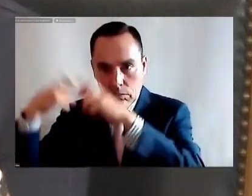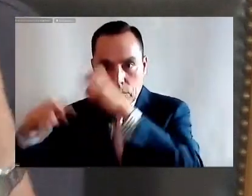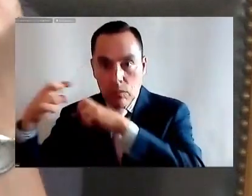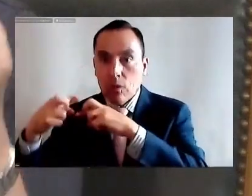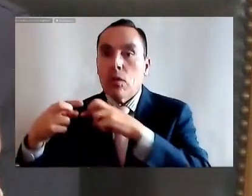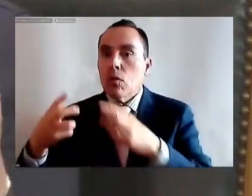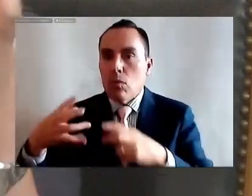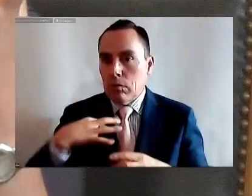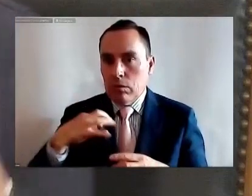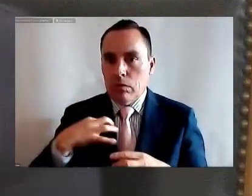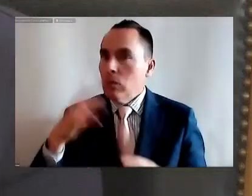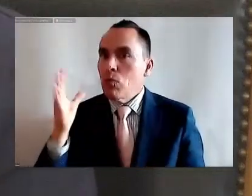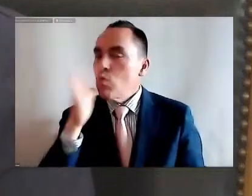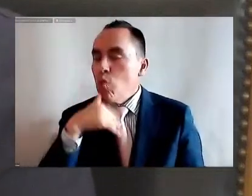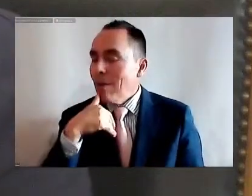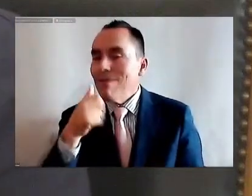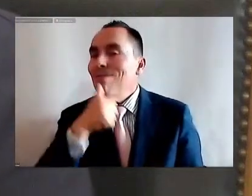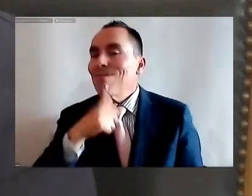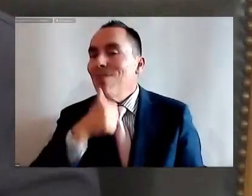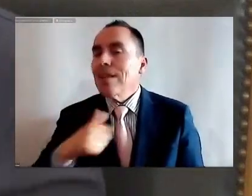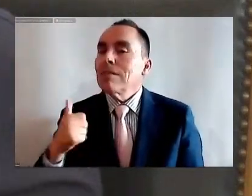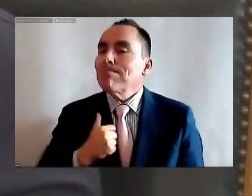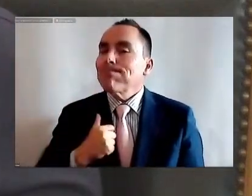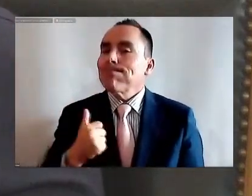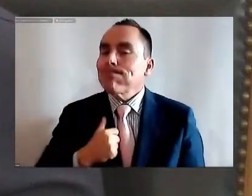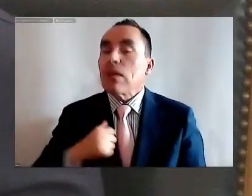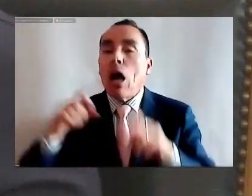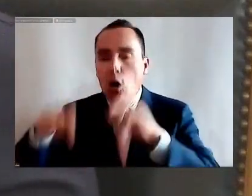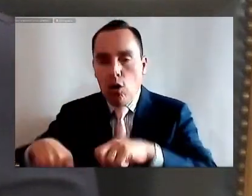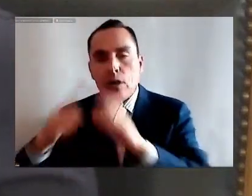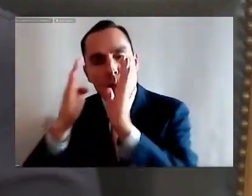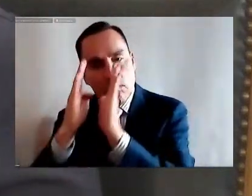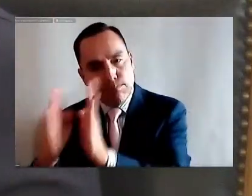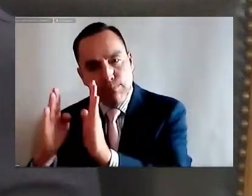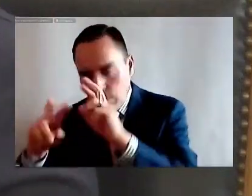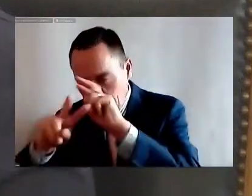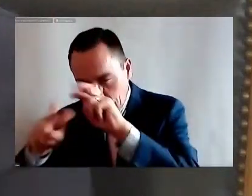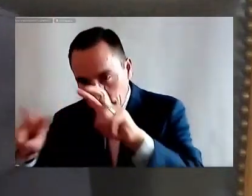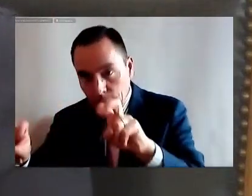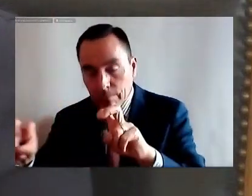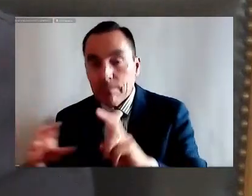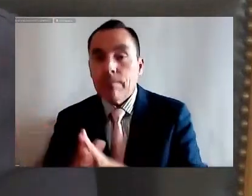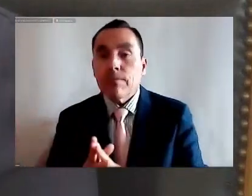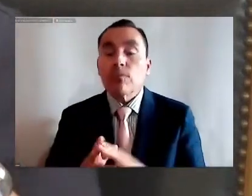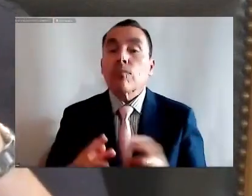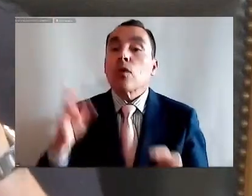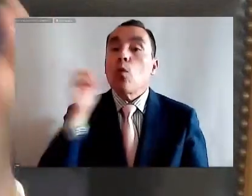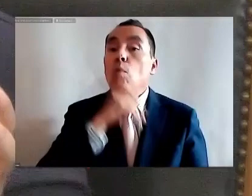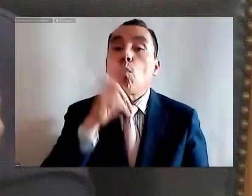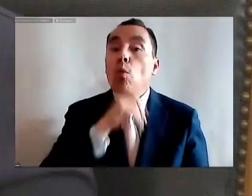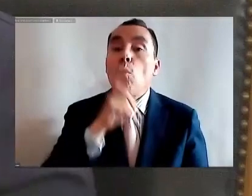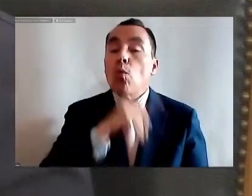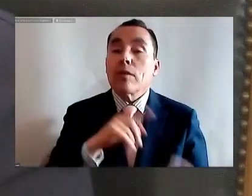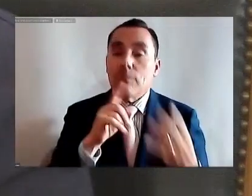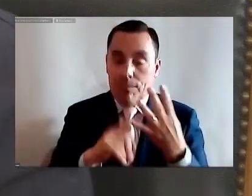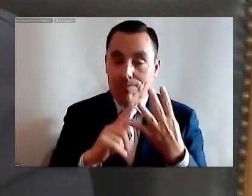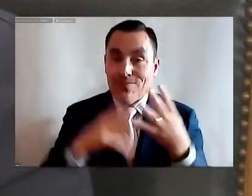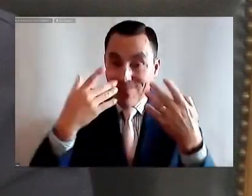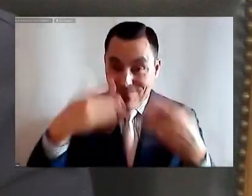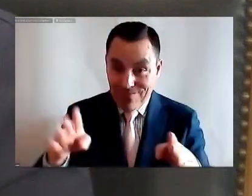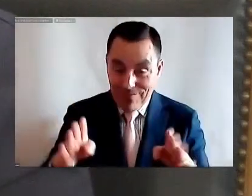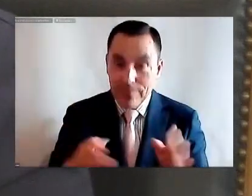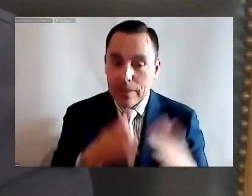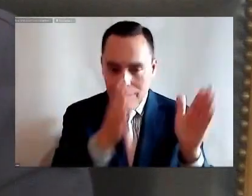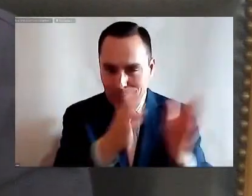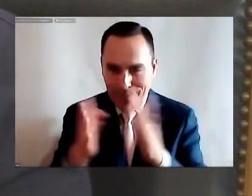lo materializa, no se ve recogido o acogido. Y un último aspecto de este contexto